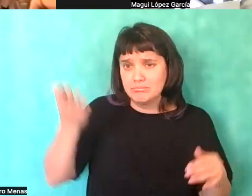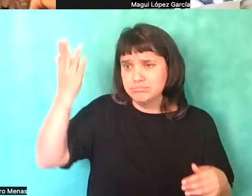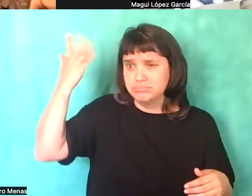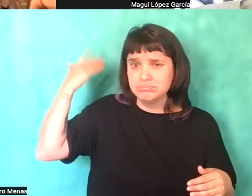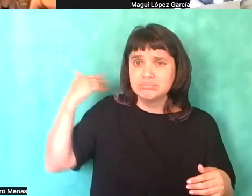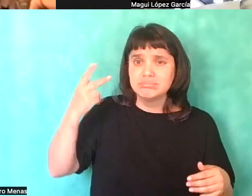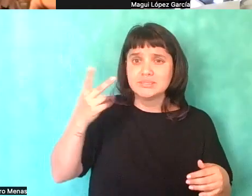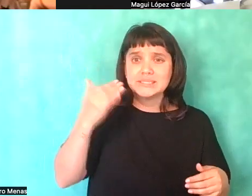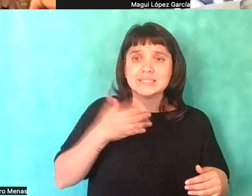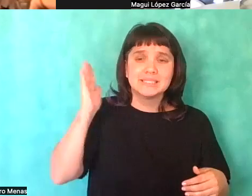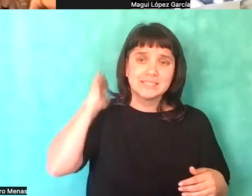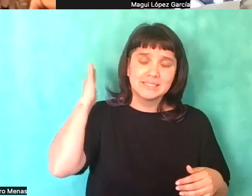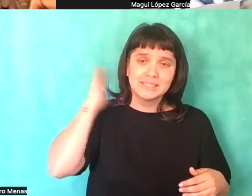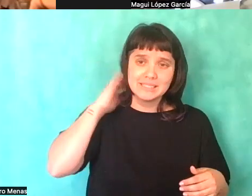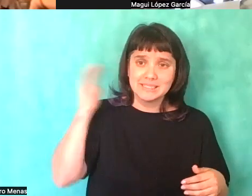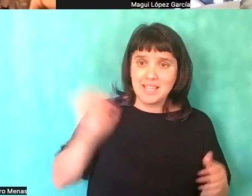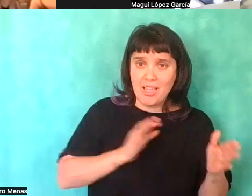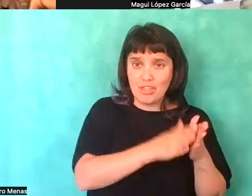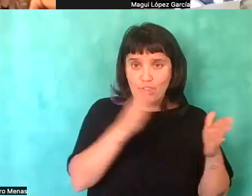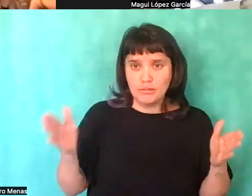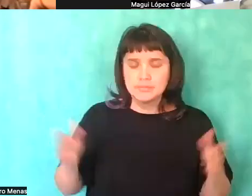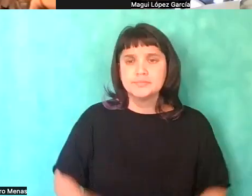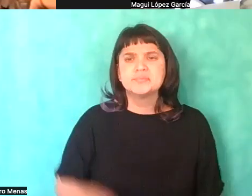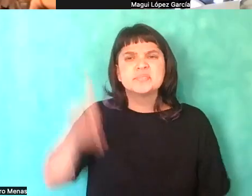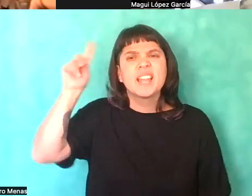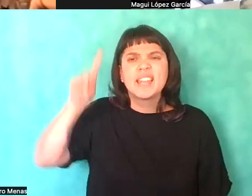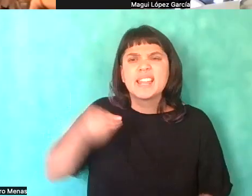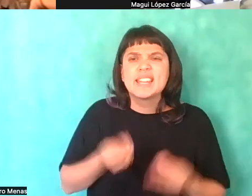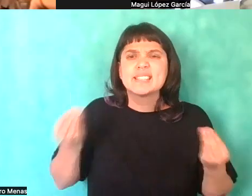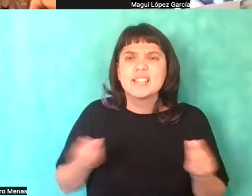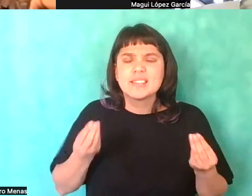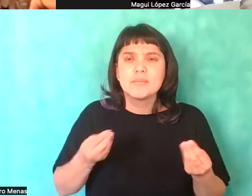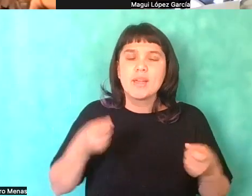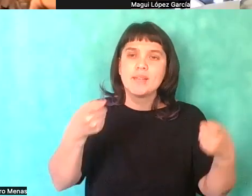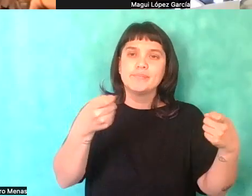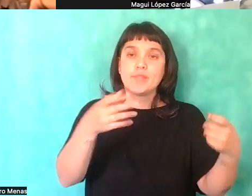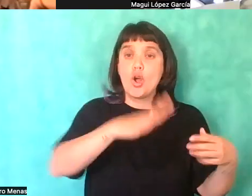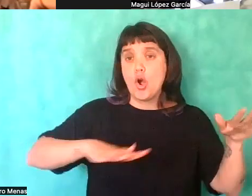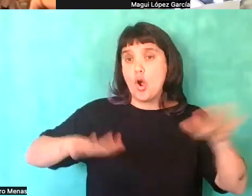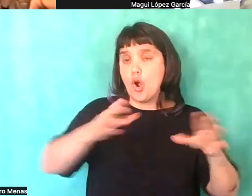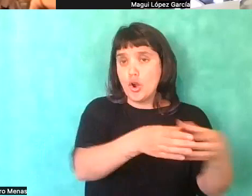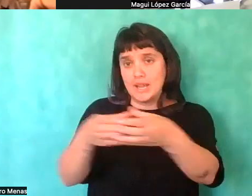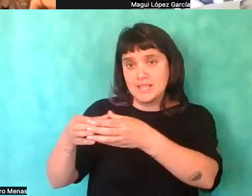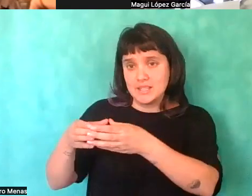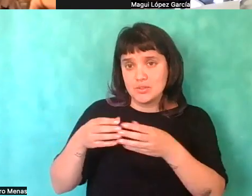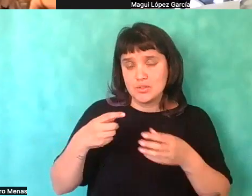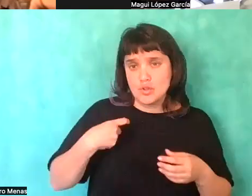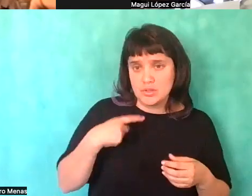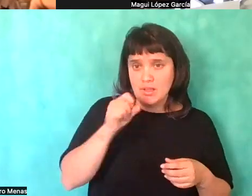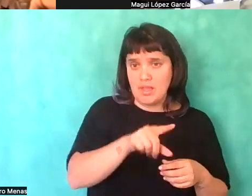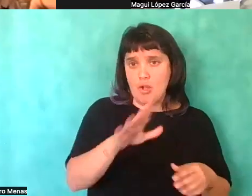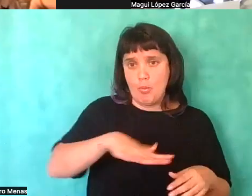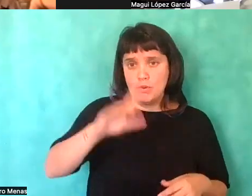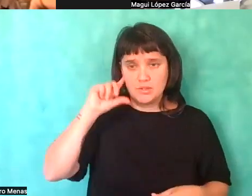y que fue por iniciativa de las organizaciones sociales de la comunidad sorda. Que consensuaron